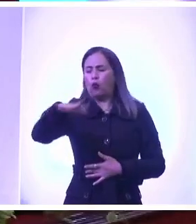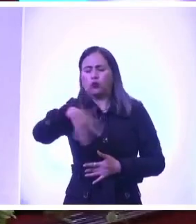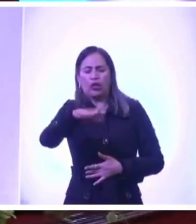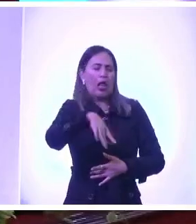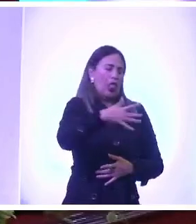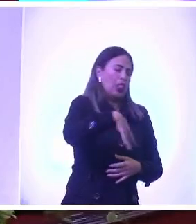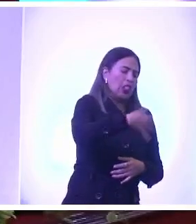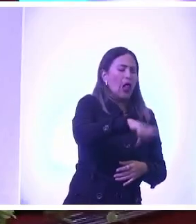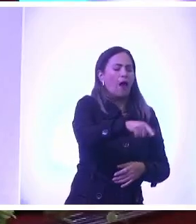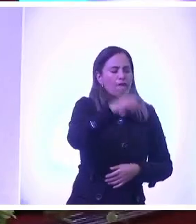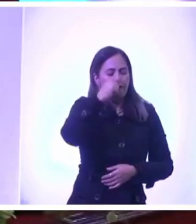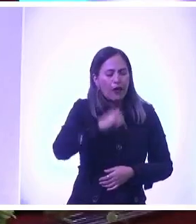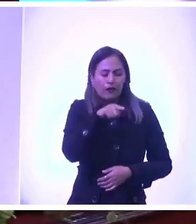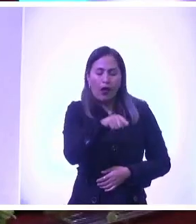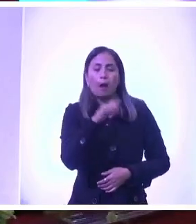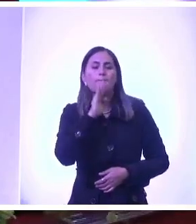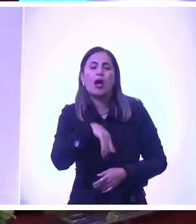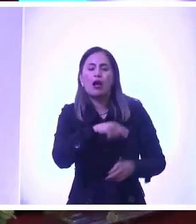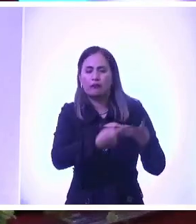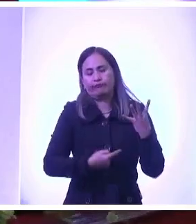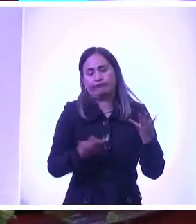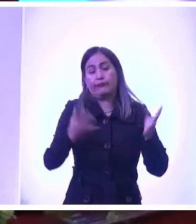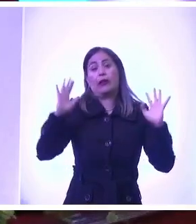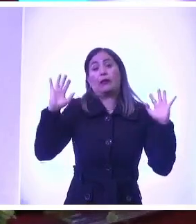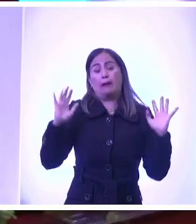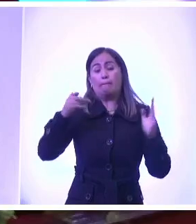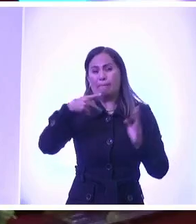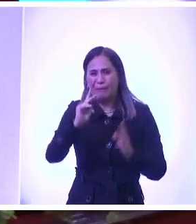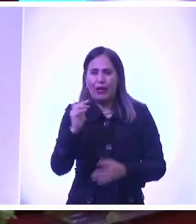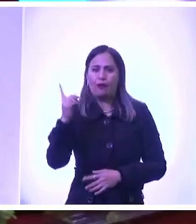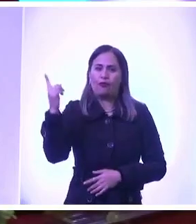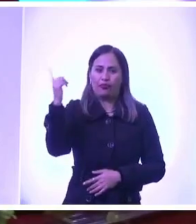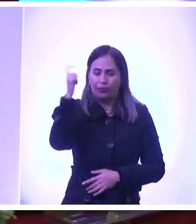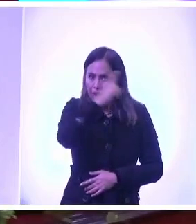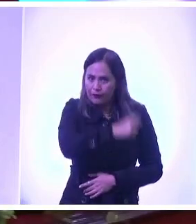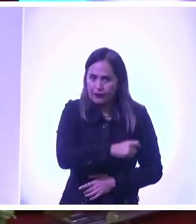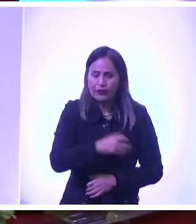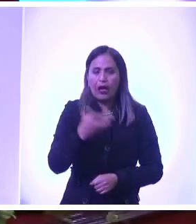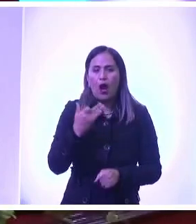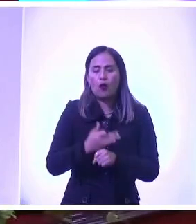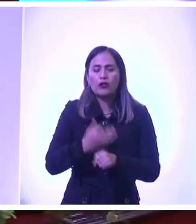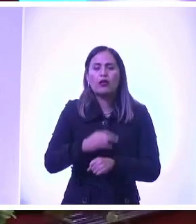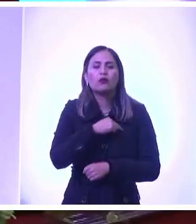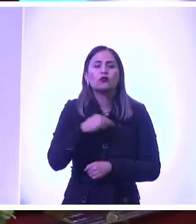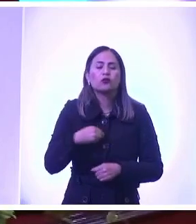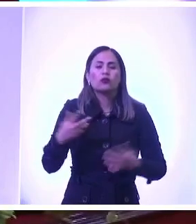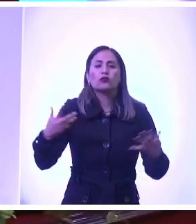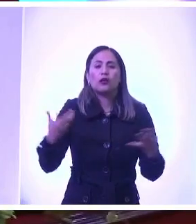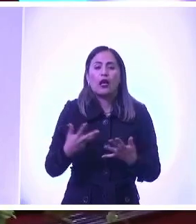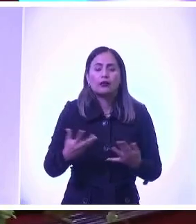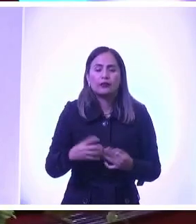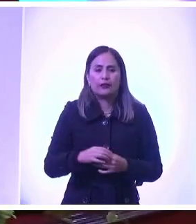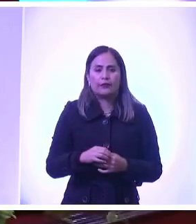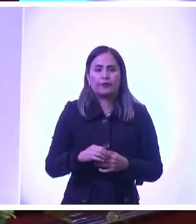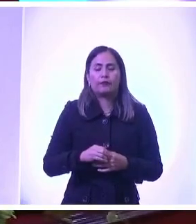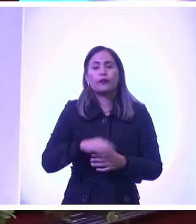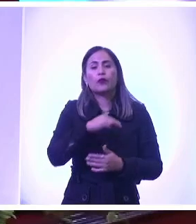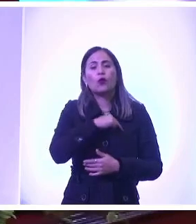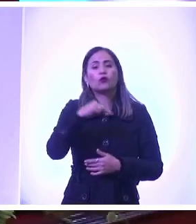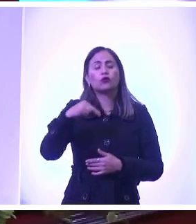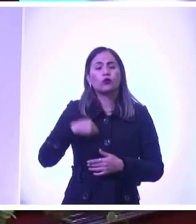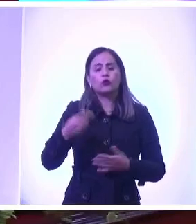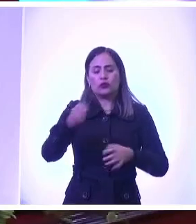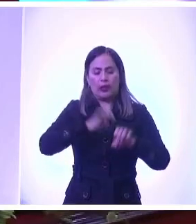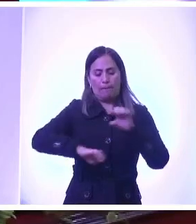Ay mira este estaba caído no pero pero es más difícil no Entonces qué podemos hacer para nosotros como empresarios y como